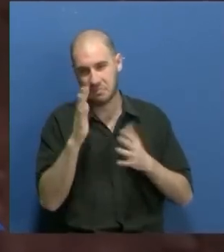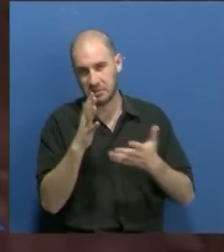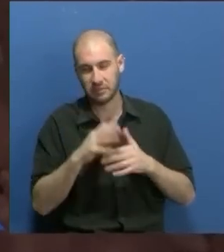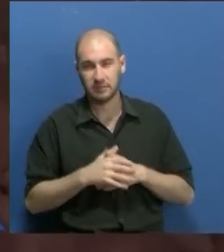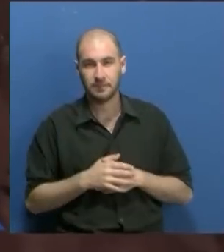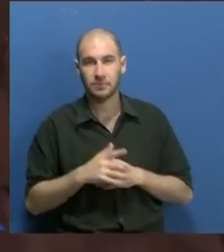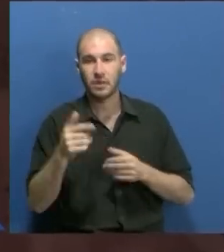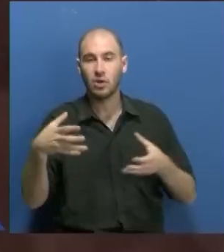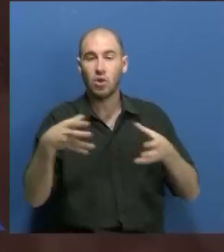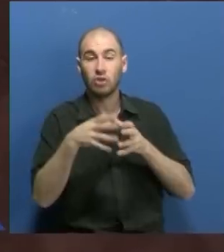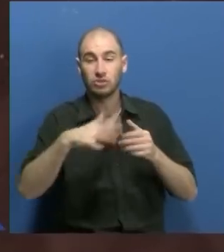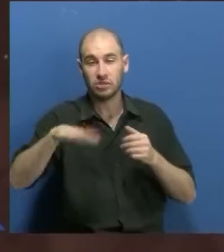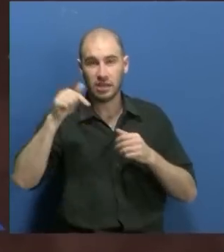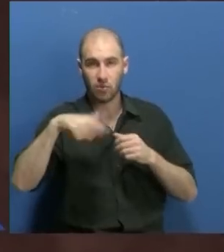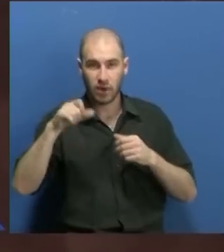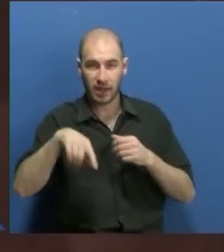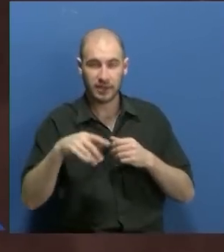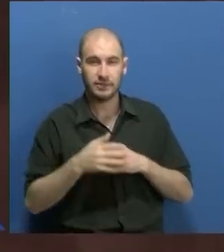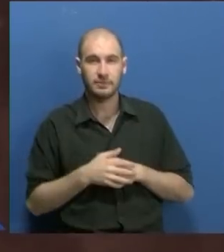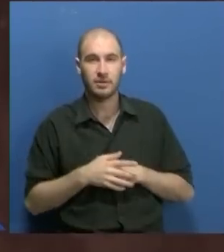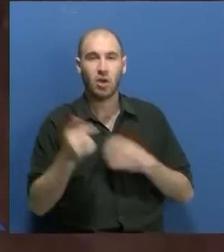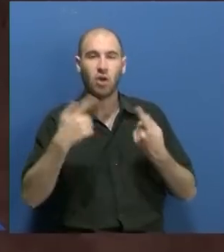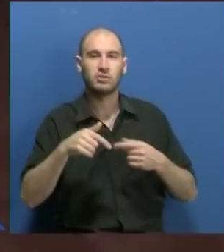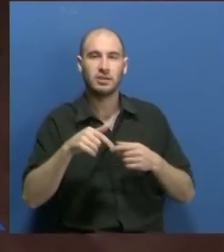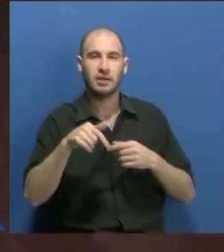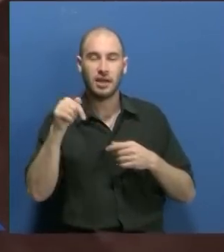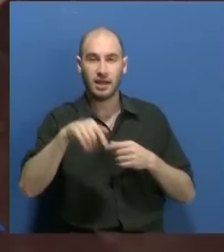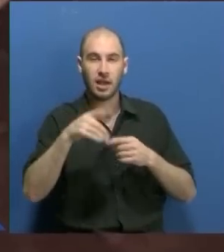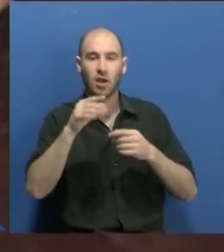del 5000, eran sociedades de casi recolección, aparecen restos de camélidos, de